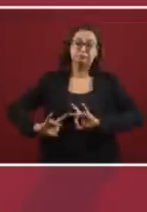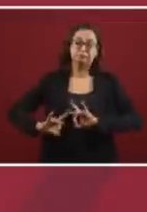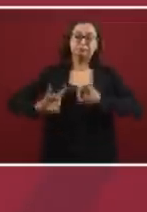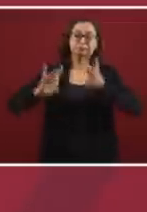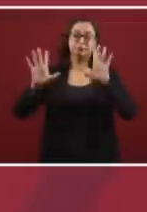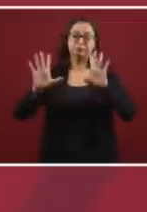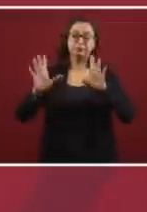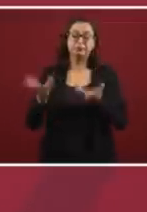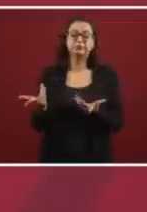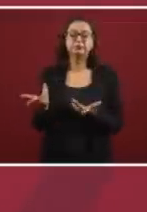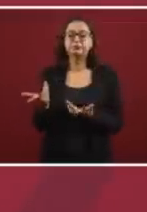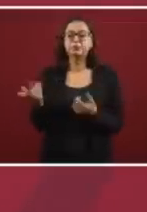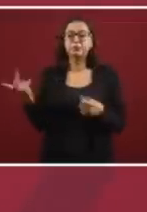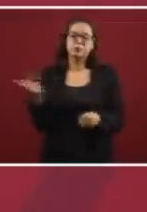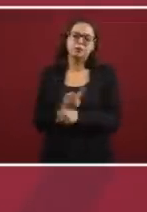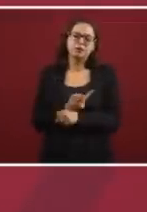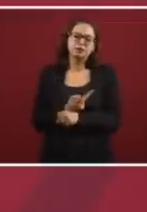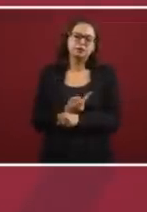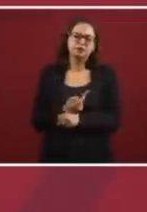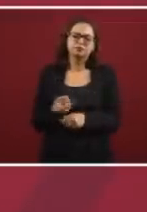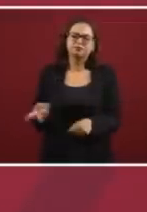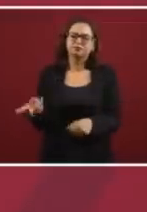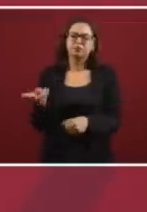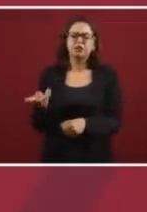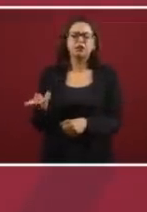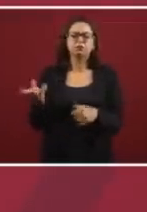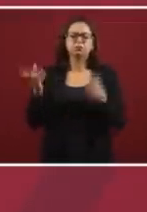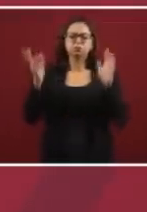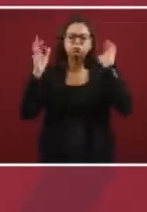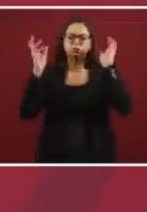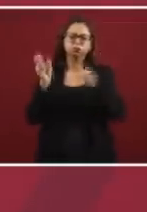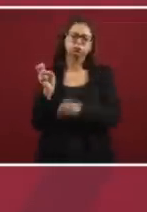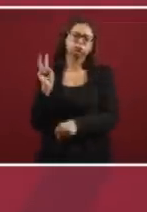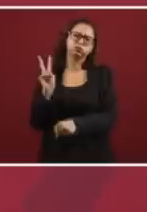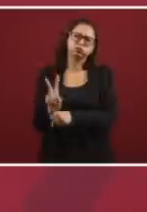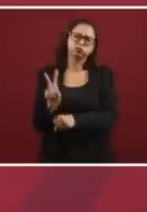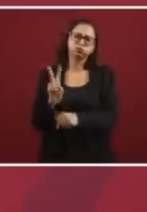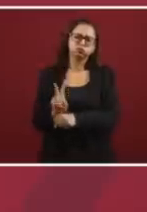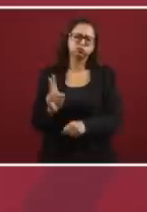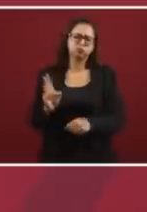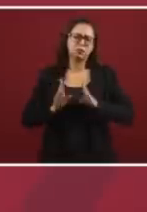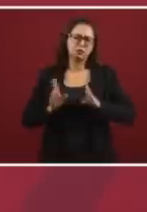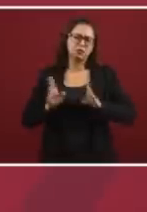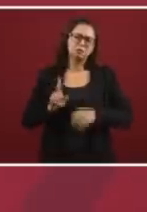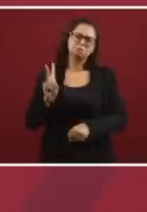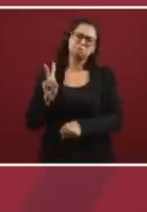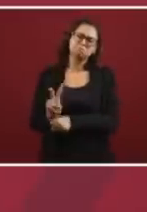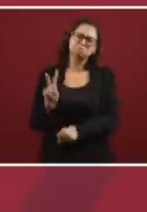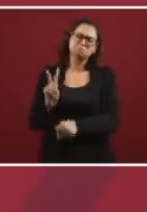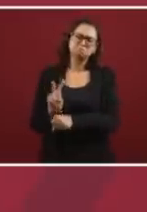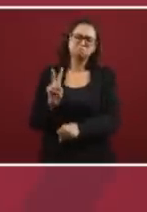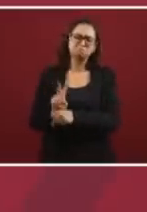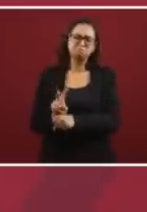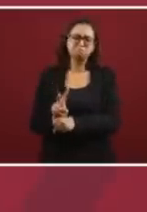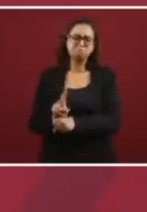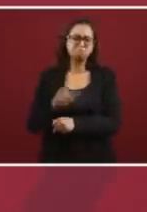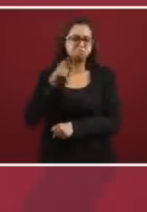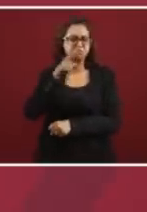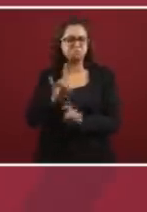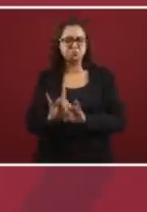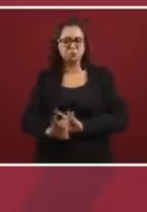rutina de vigilancia de una patrulla del ejército con un